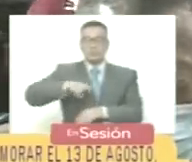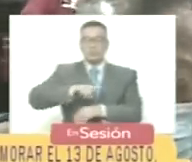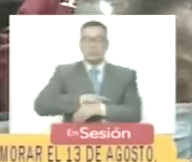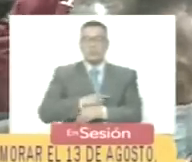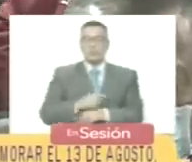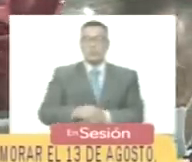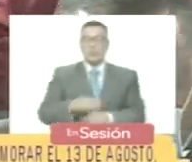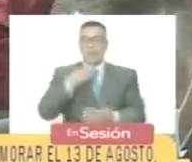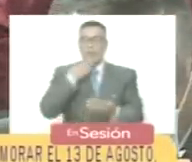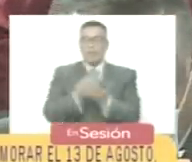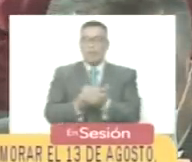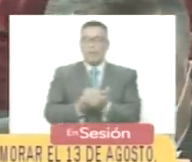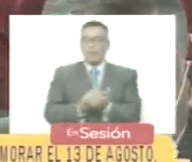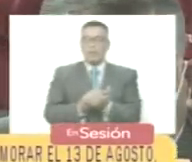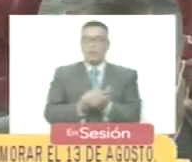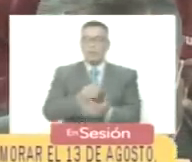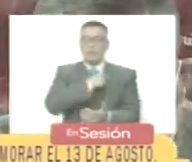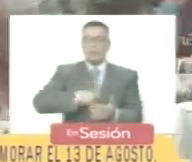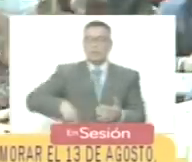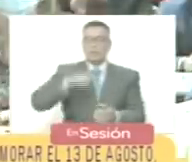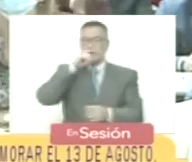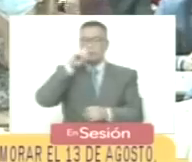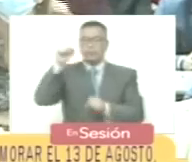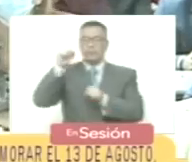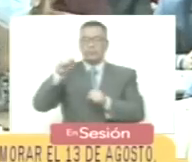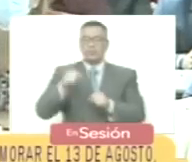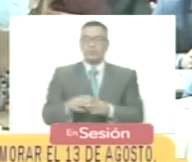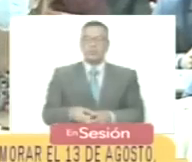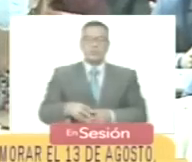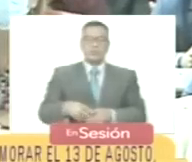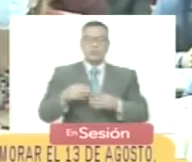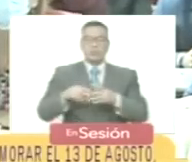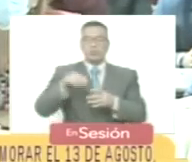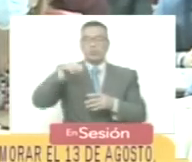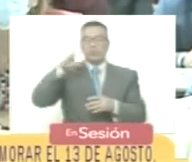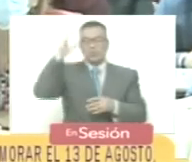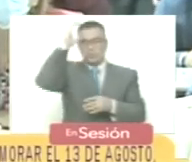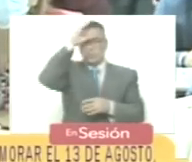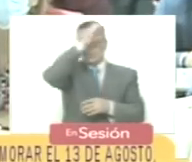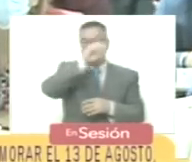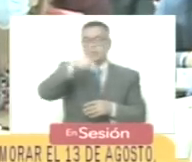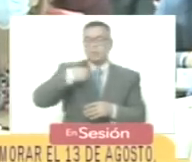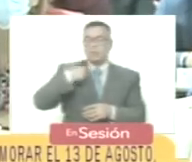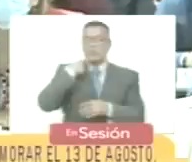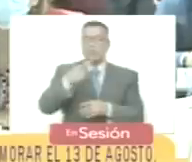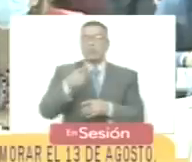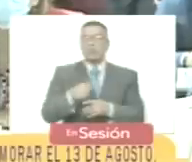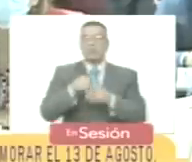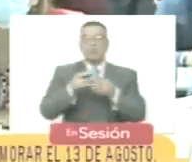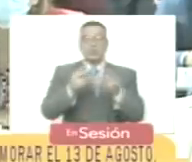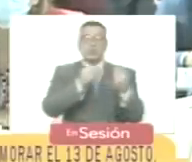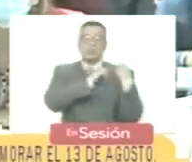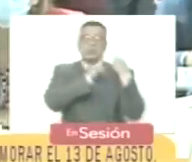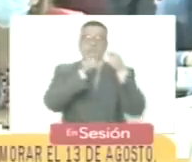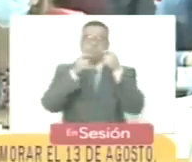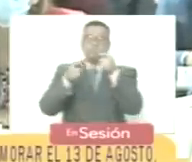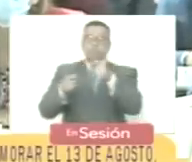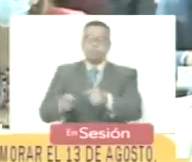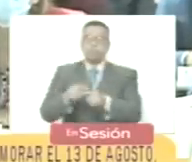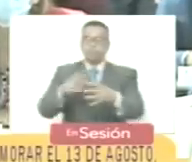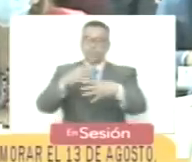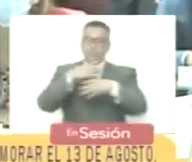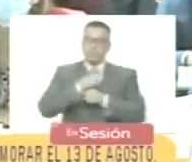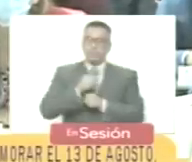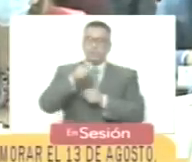estamos agradecidos a nuestro presidente Nicolás Maduro y de la combatiente Cilia Flores, que le dieron esa gran responsabilidad y